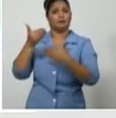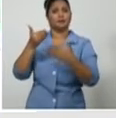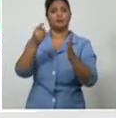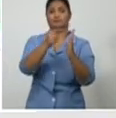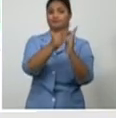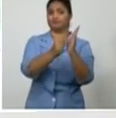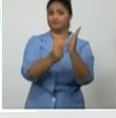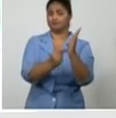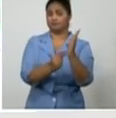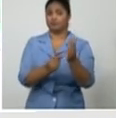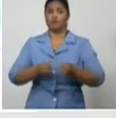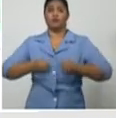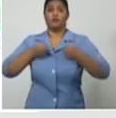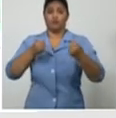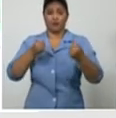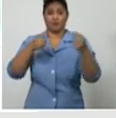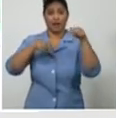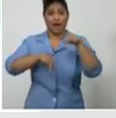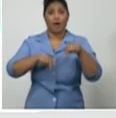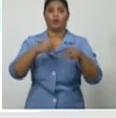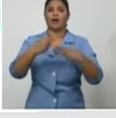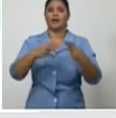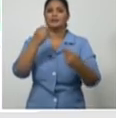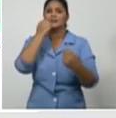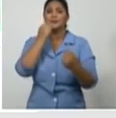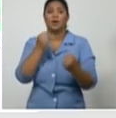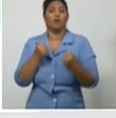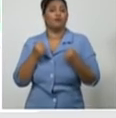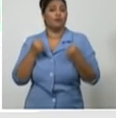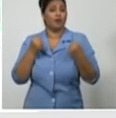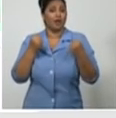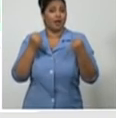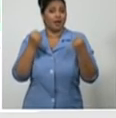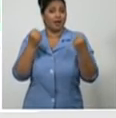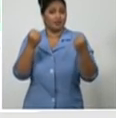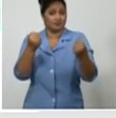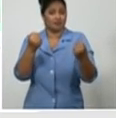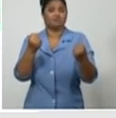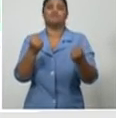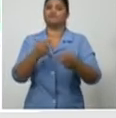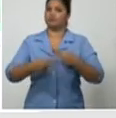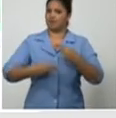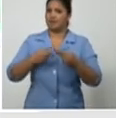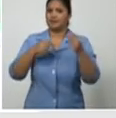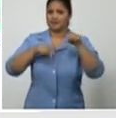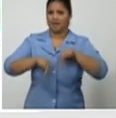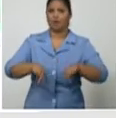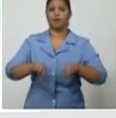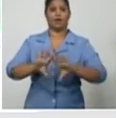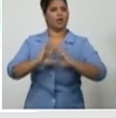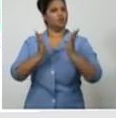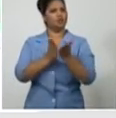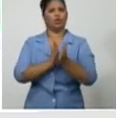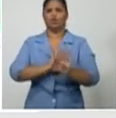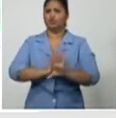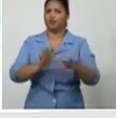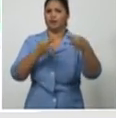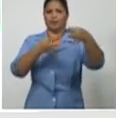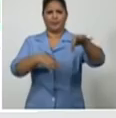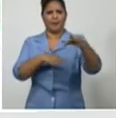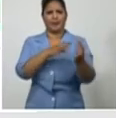Porque como se ha reiterado, todo lo que había que hacer está previsto, está escrito y se